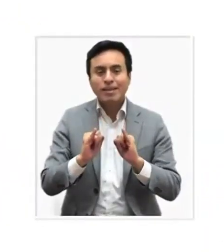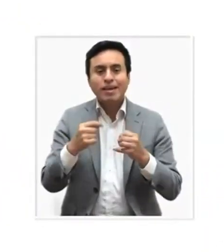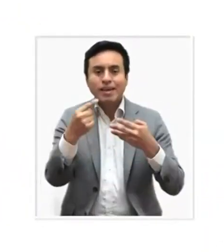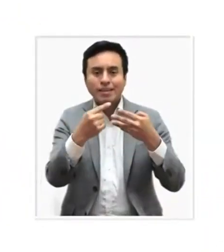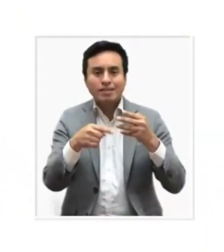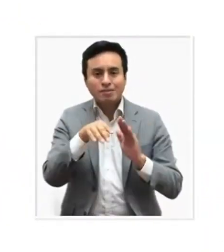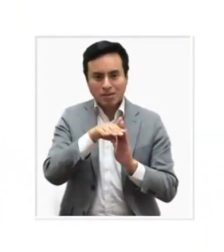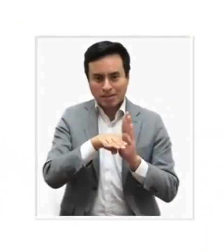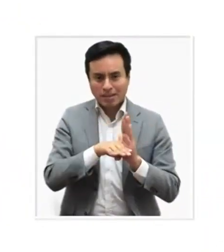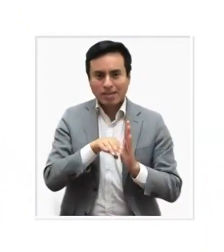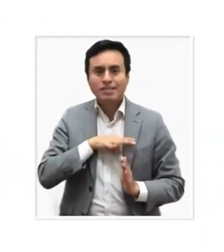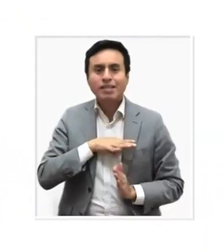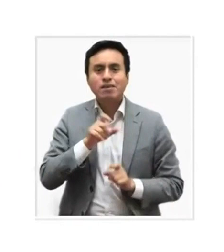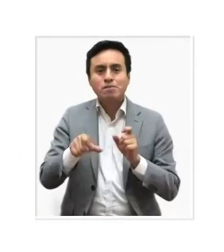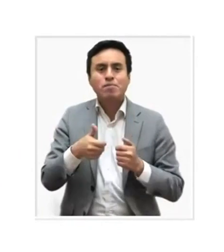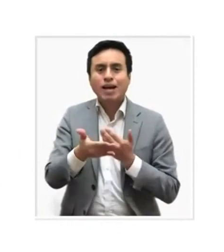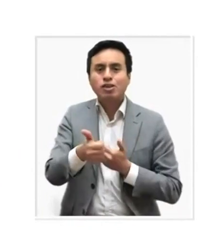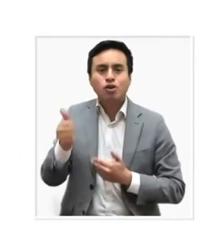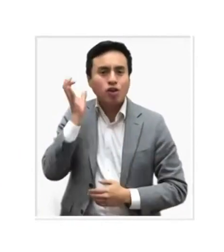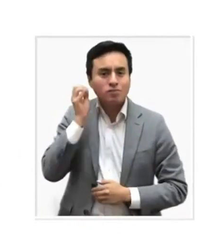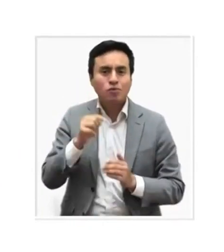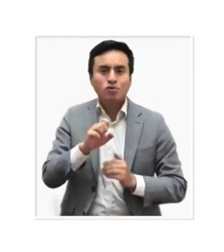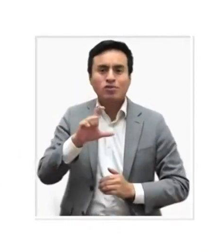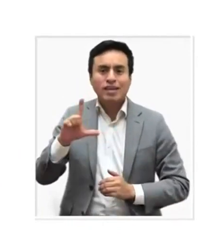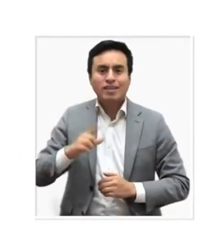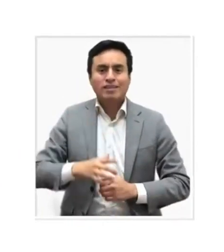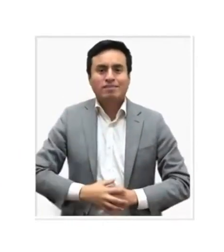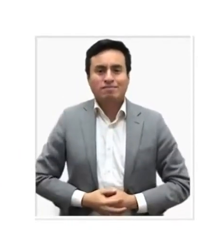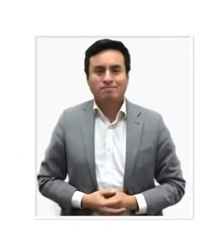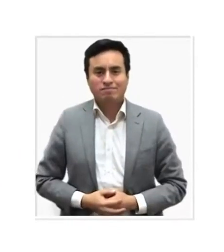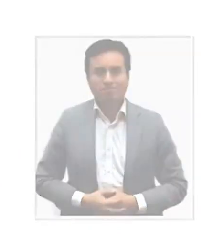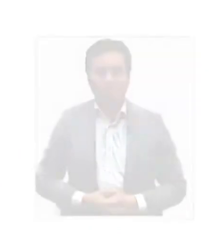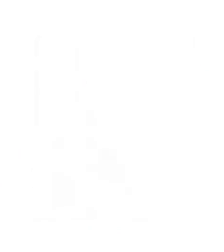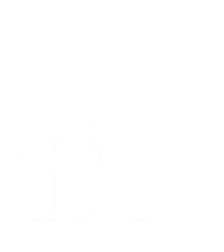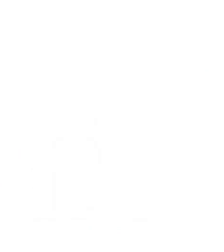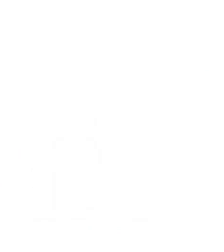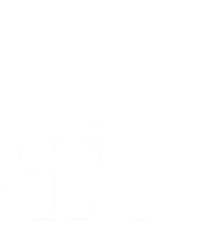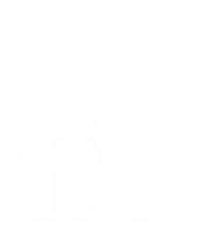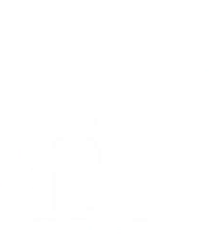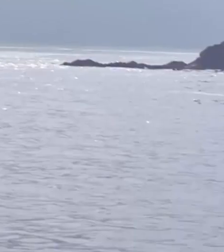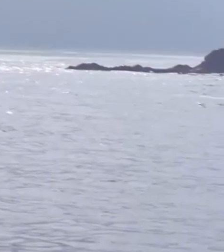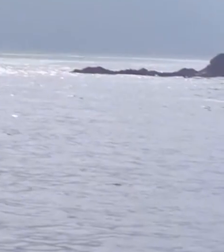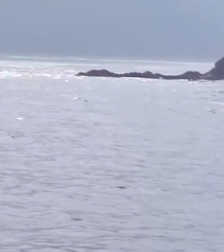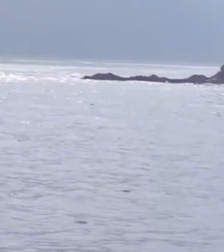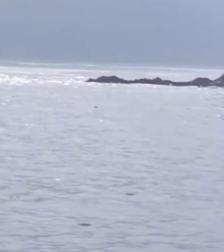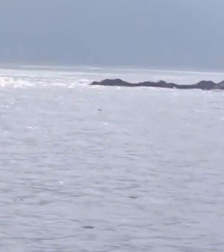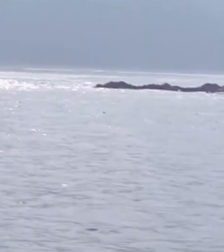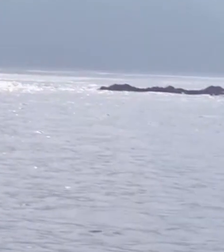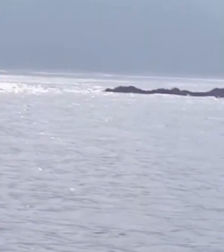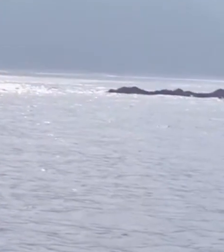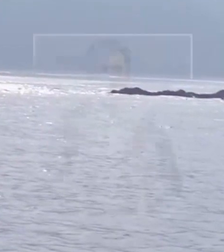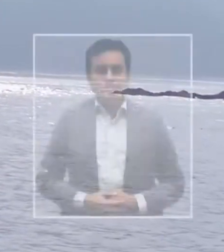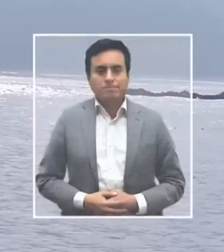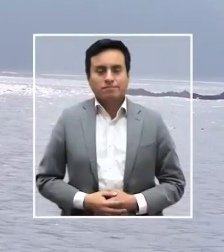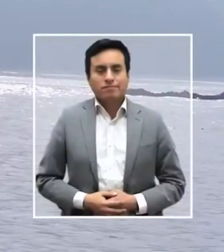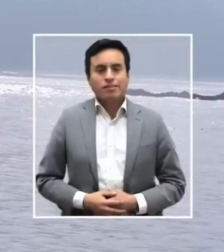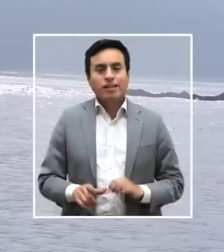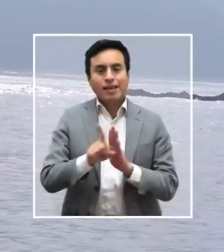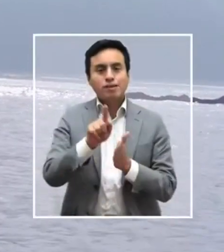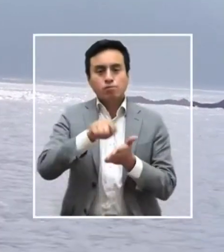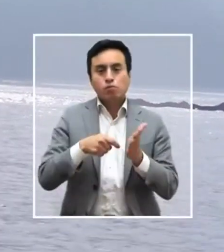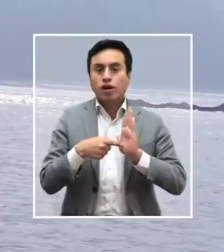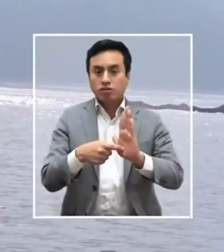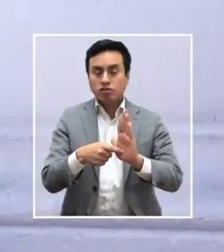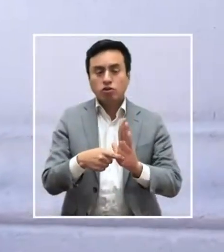ahí también va a tener un registro de que estas deudas continúan impagas, ahí va continuando por ejemplo con una serie de antecedentes de pruebas que